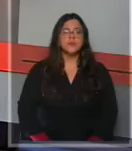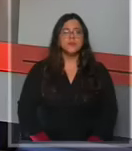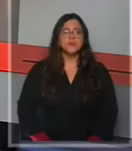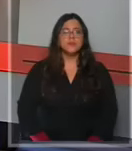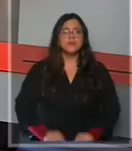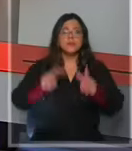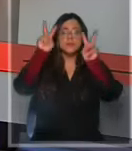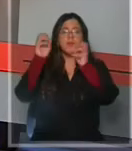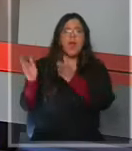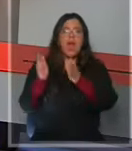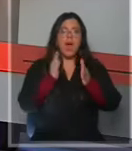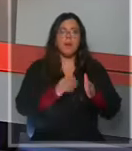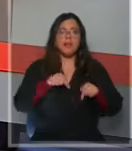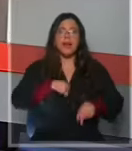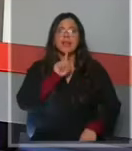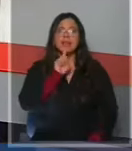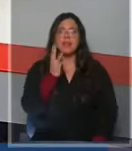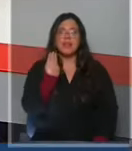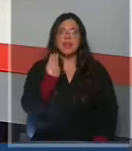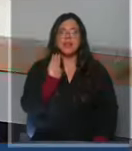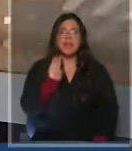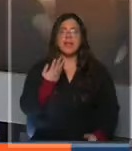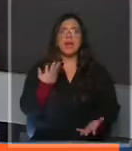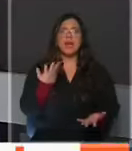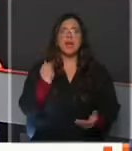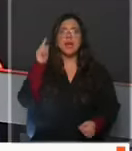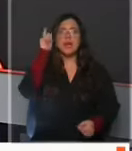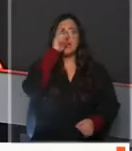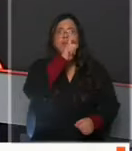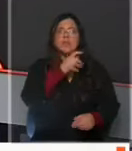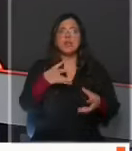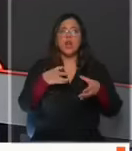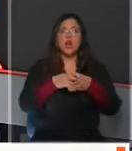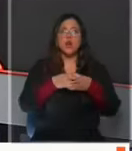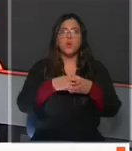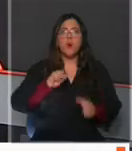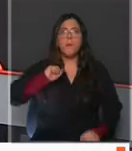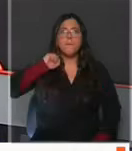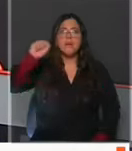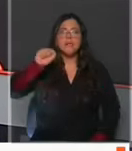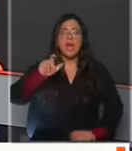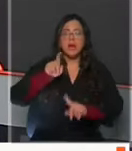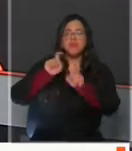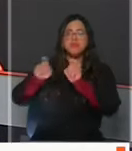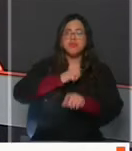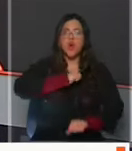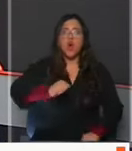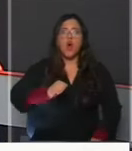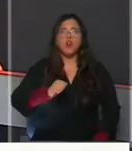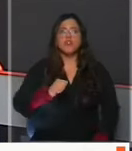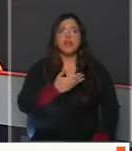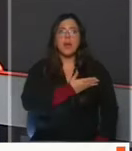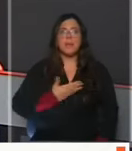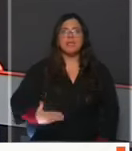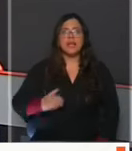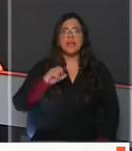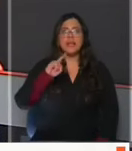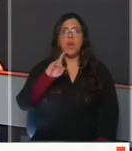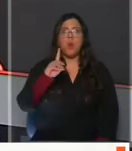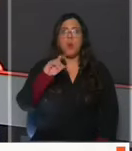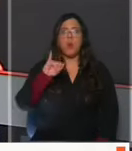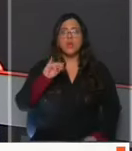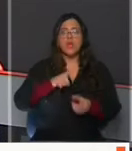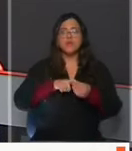Pasamos ahora a otros temas. Aquí en Tele 13, una dura ofensiva lanzó el Partido Comunista en contra del renunciado presidente de la UDI. Afirman que